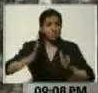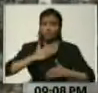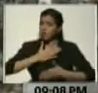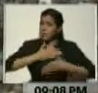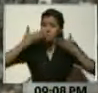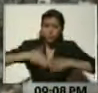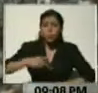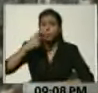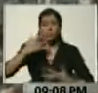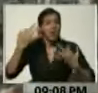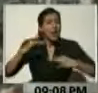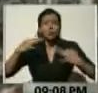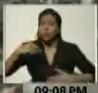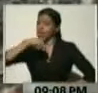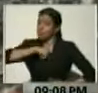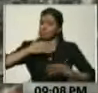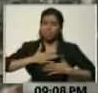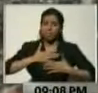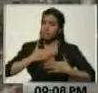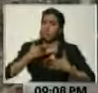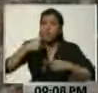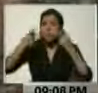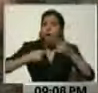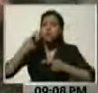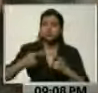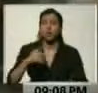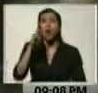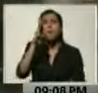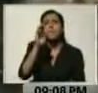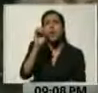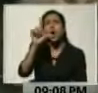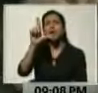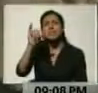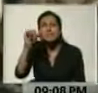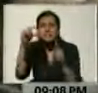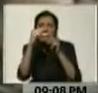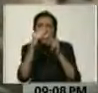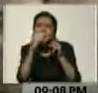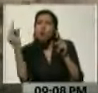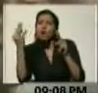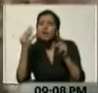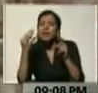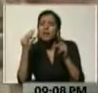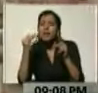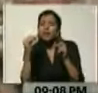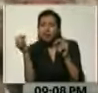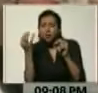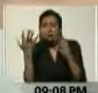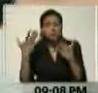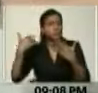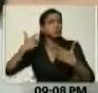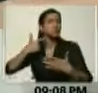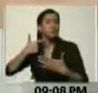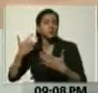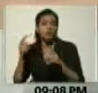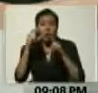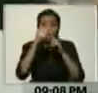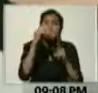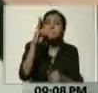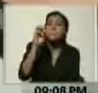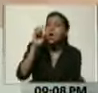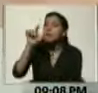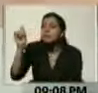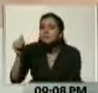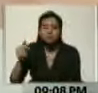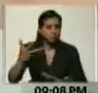políticos. Político, la polis, eso viene del término griego aquel, la polis. La ciudad, la vida del